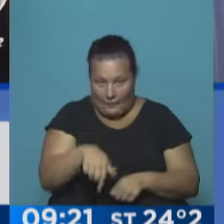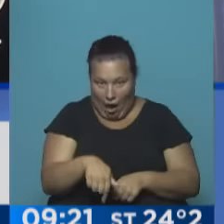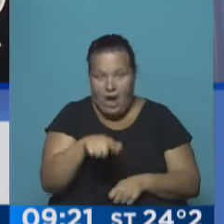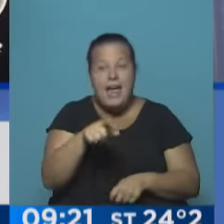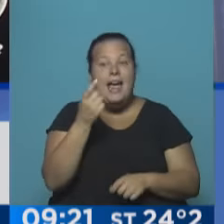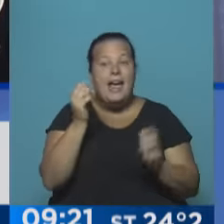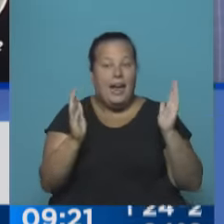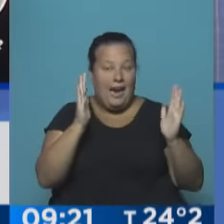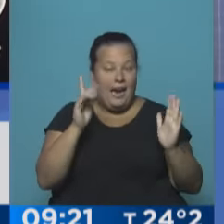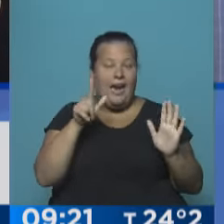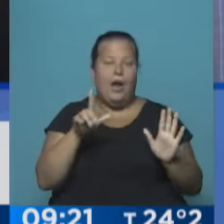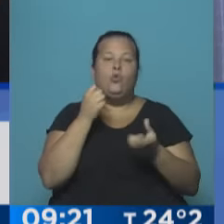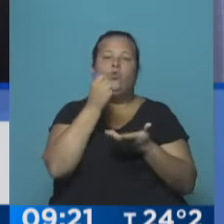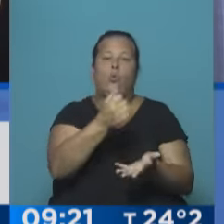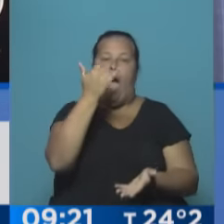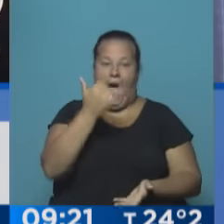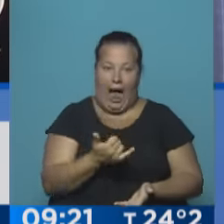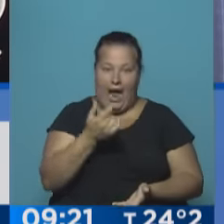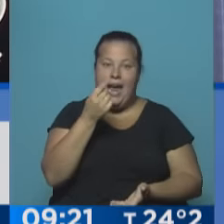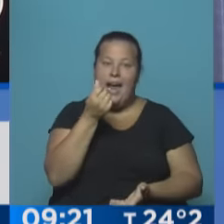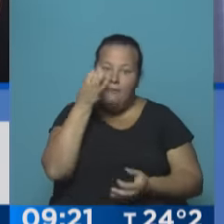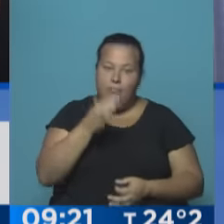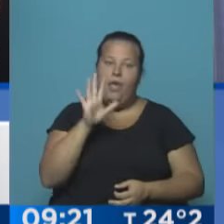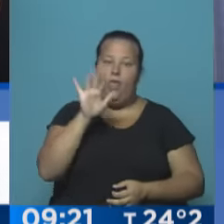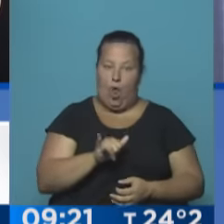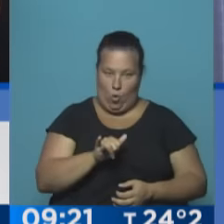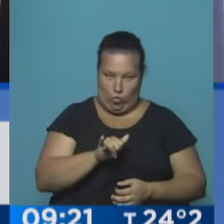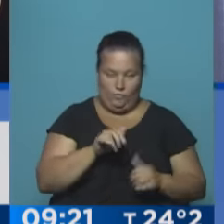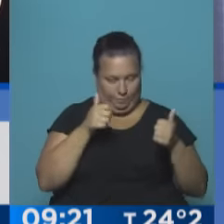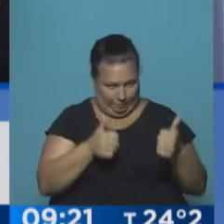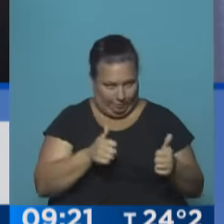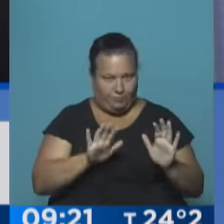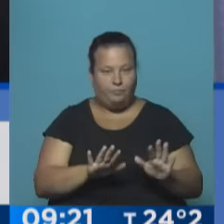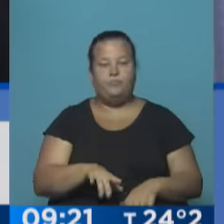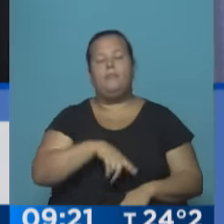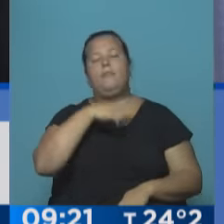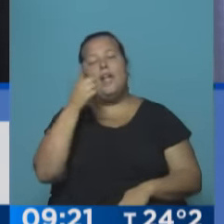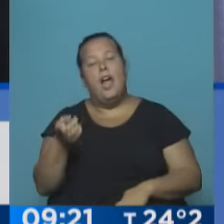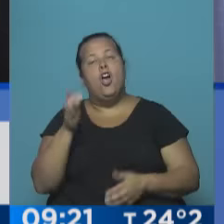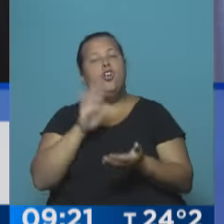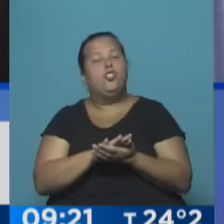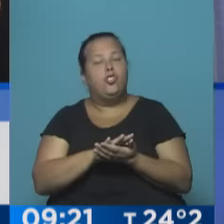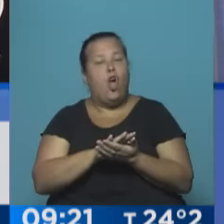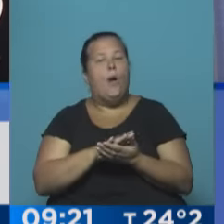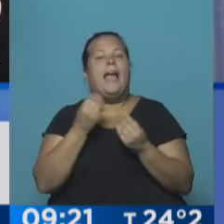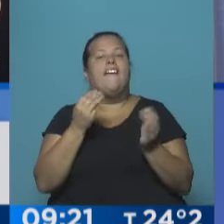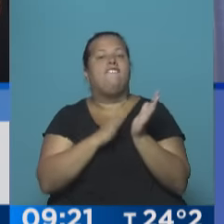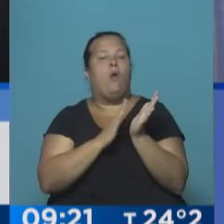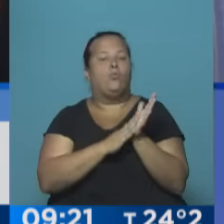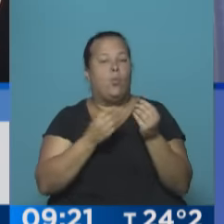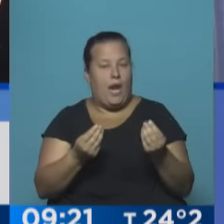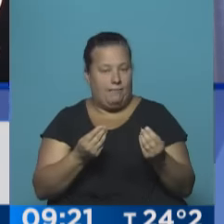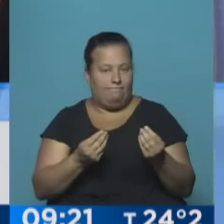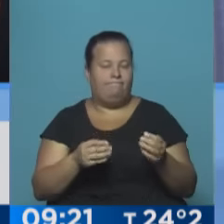es el valor que estaba subsidiado el valor de la electricidad bien eh con respecto a la qué va a pasar con la factura